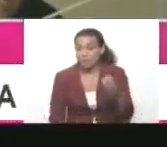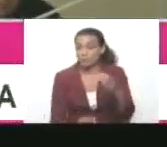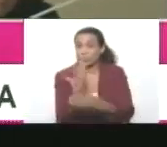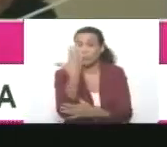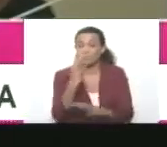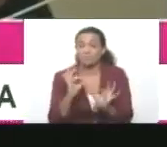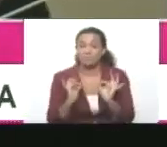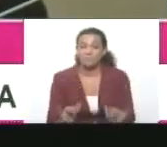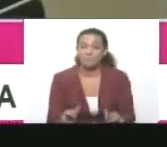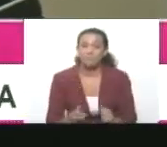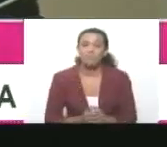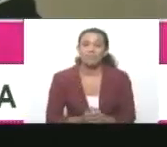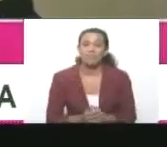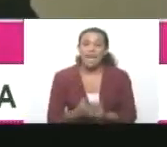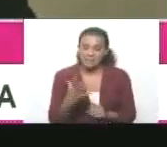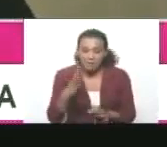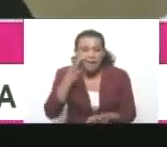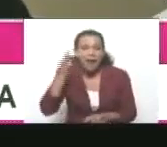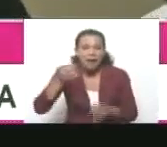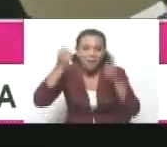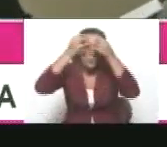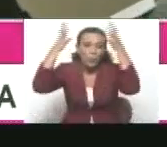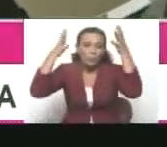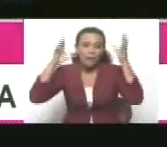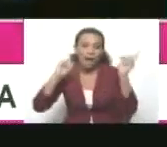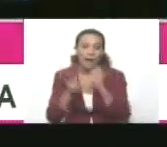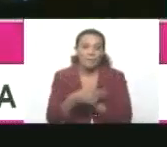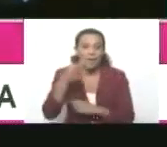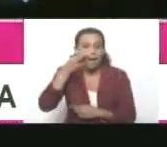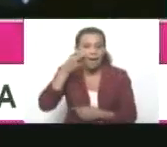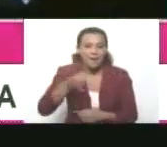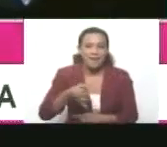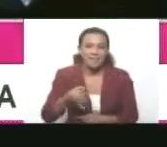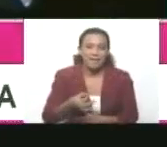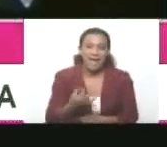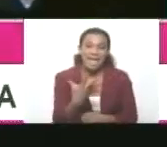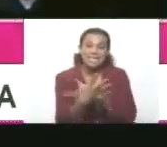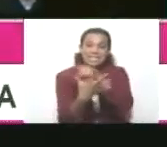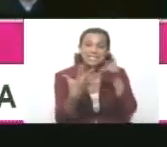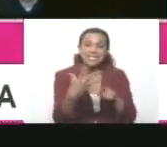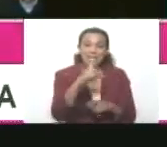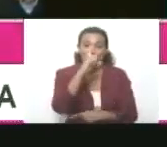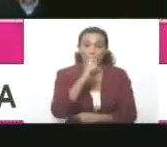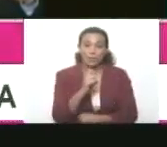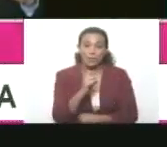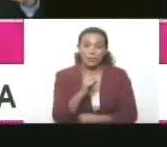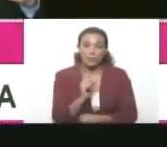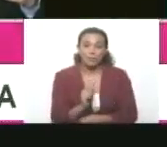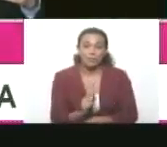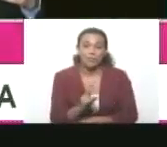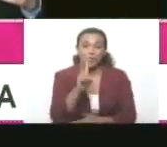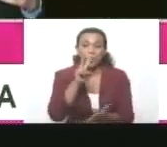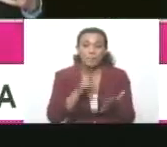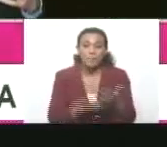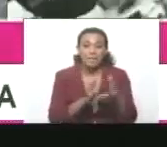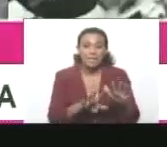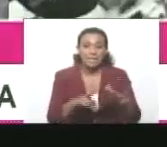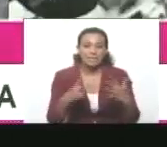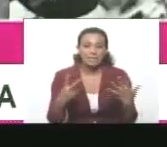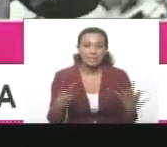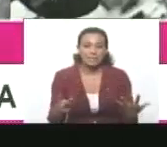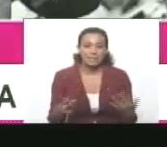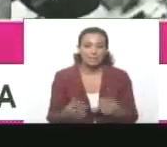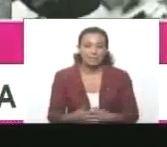Cilia, eso se llevó a cabo en 5 años, el 2017.